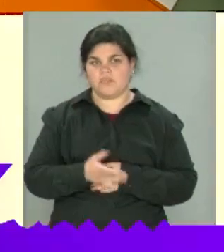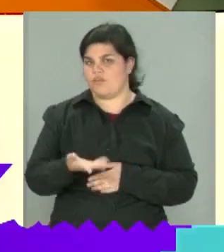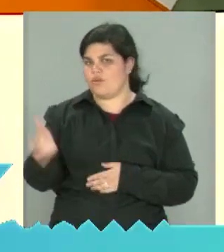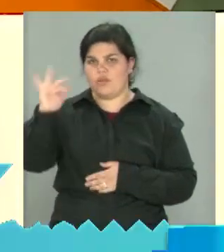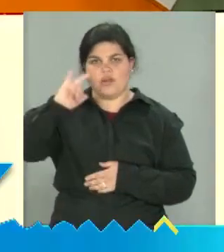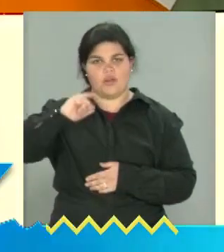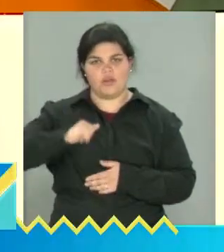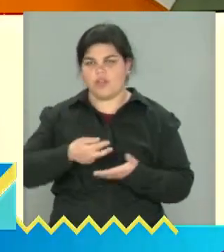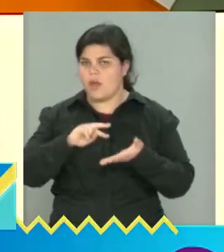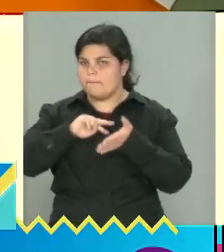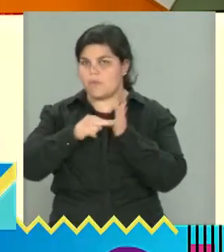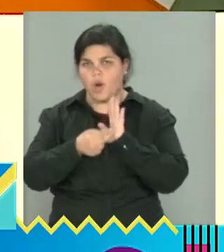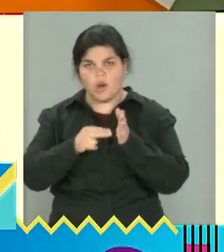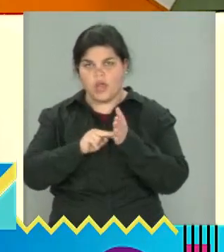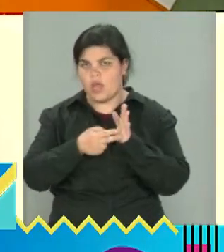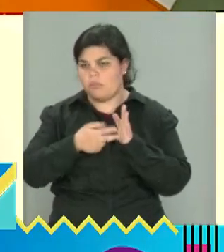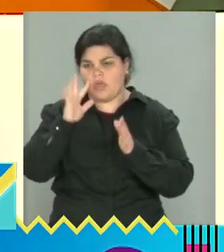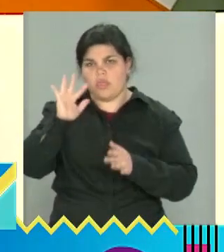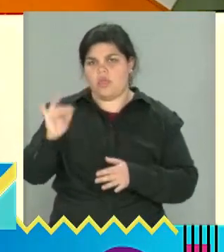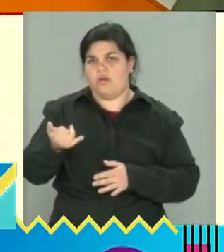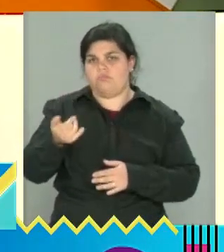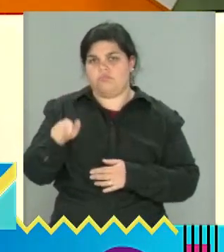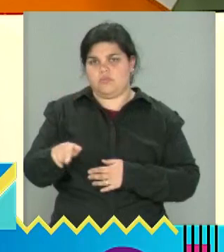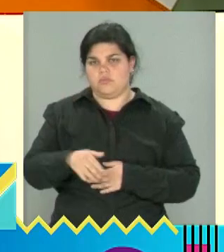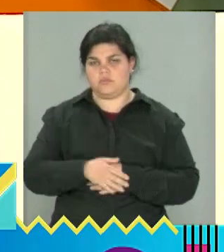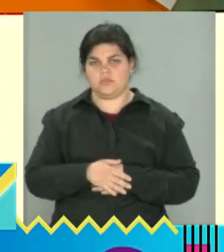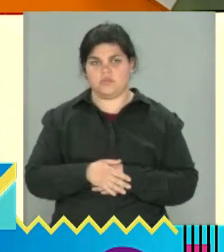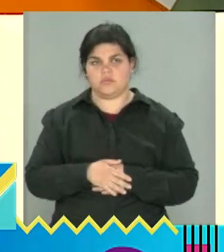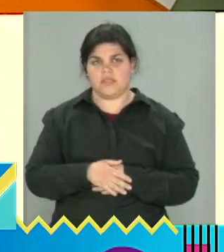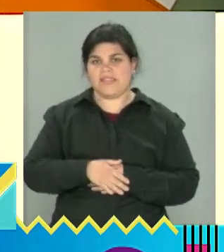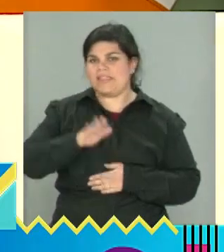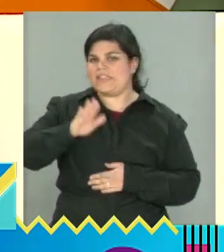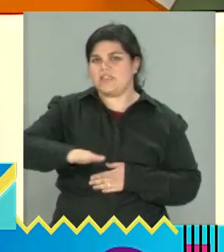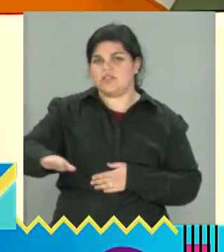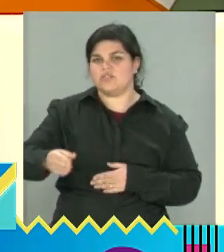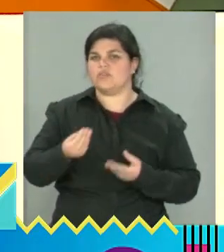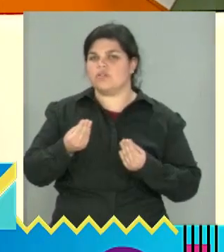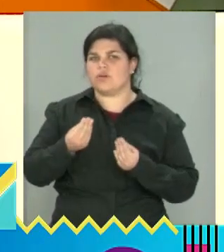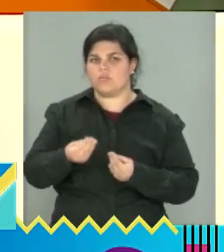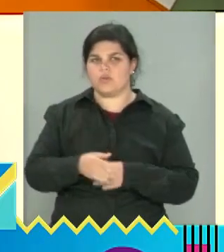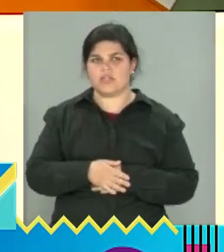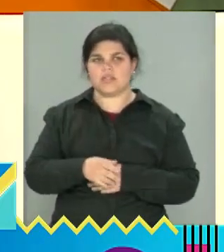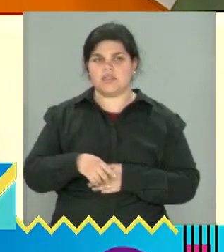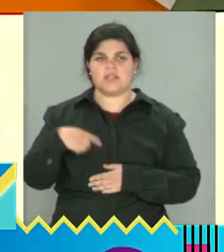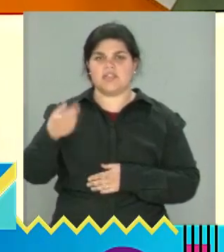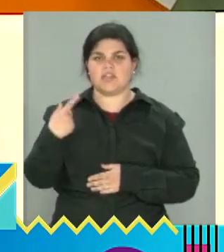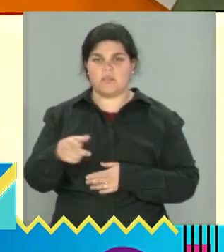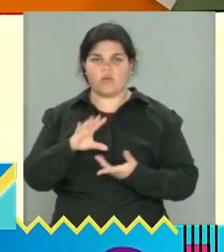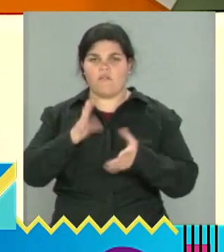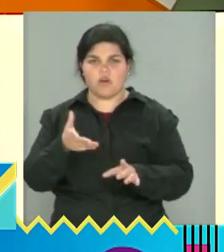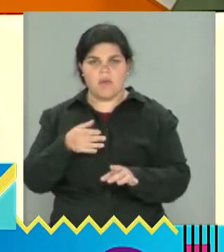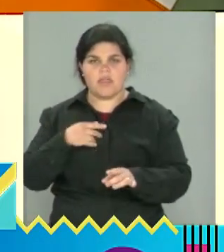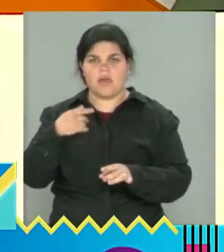las problemáticas con las que trabajamos, que el niño está puesto muchas veces en un lugar de objeto de intervención,